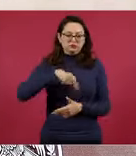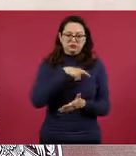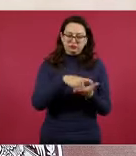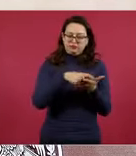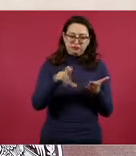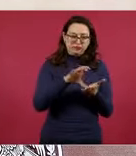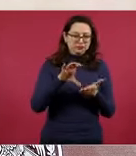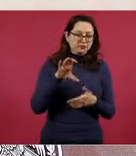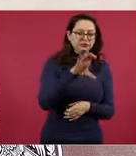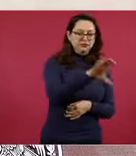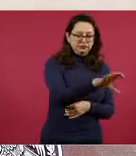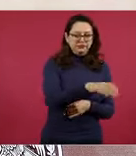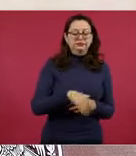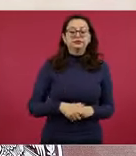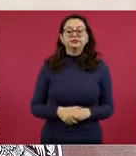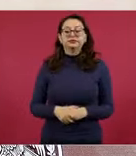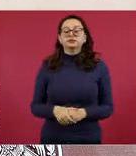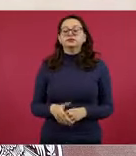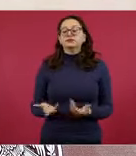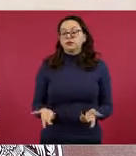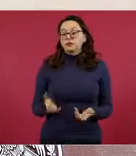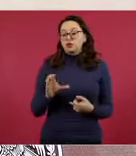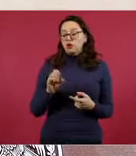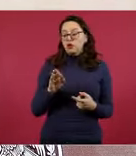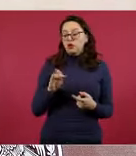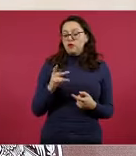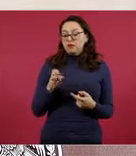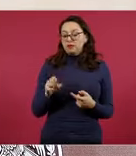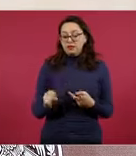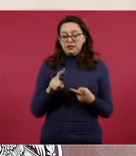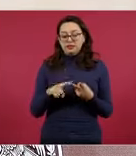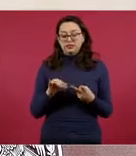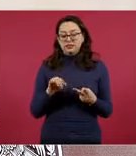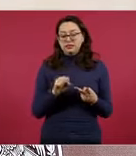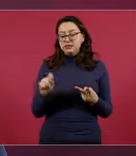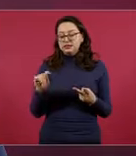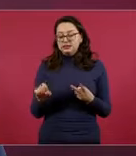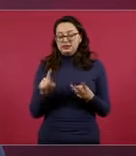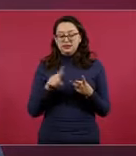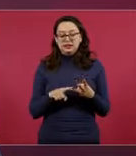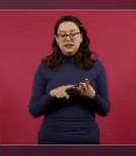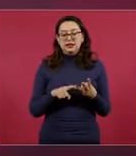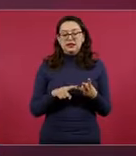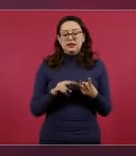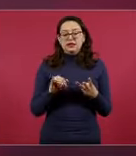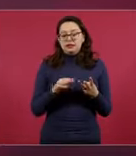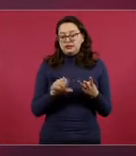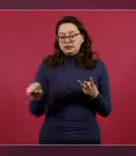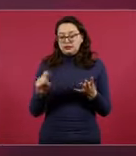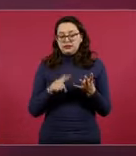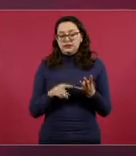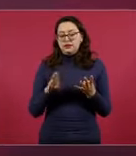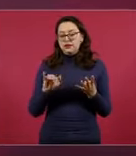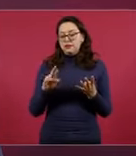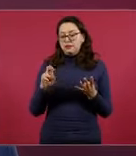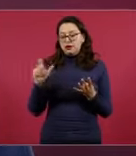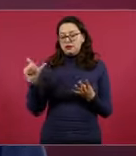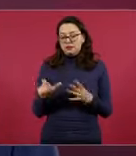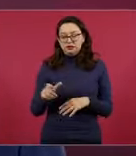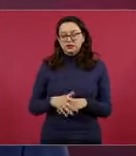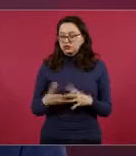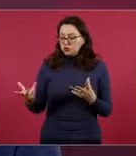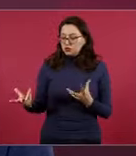de la Secretaría de Salud, COFEPRIS, Seguro Social, ISSSTE, IMSS-Bienestar y Birmex, realizamos una primera visita al